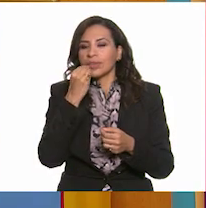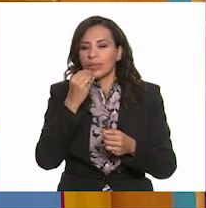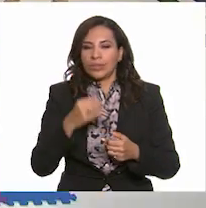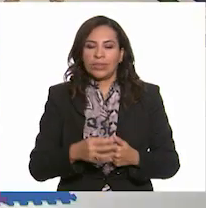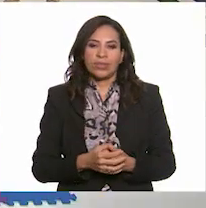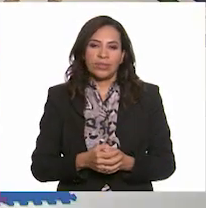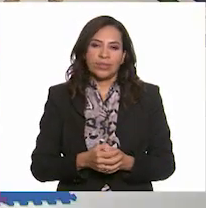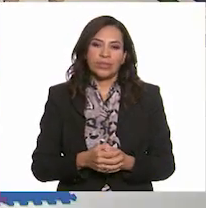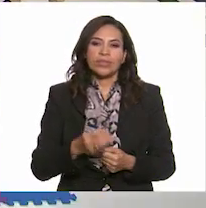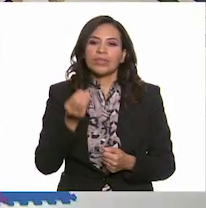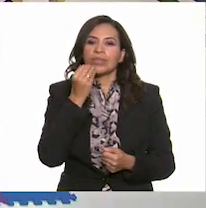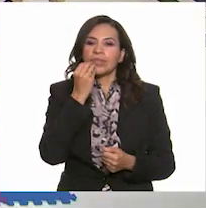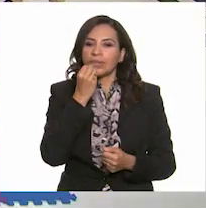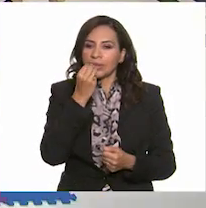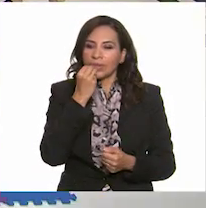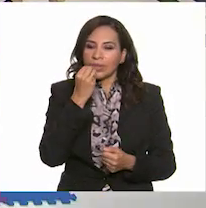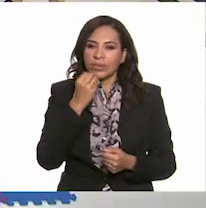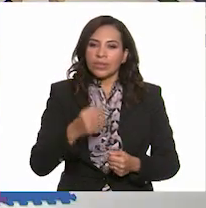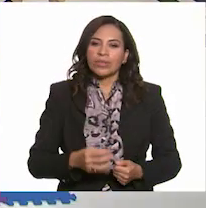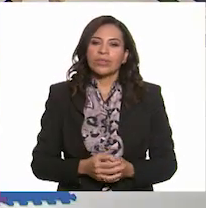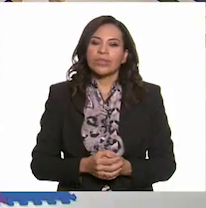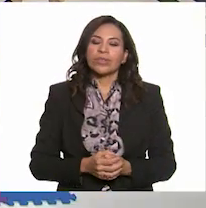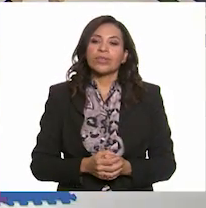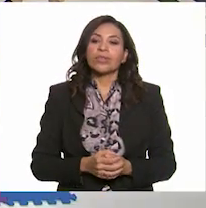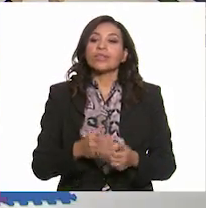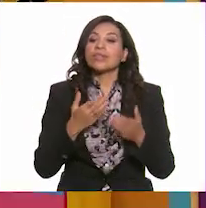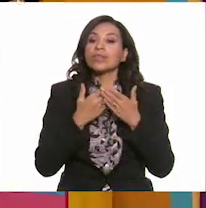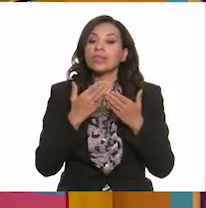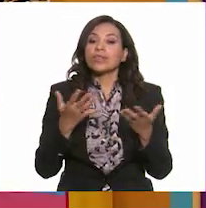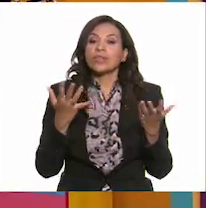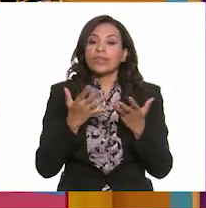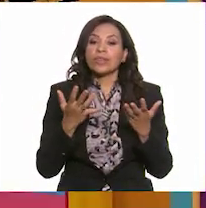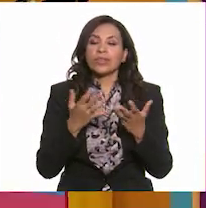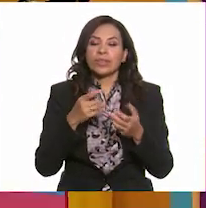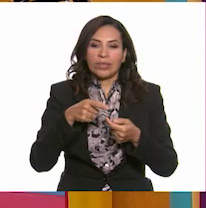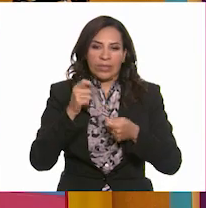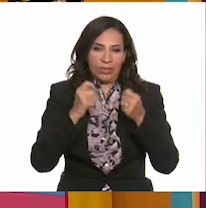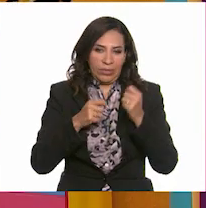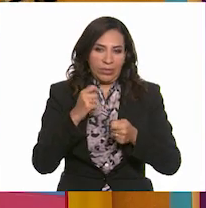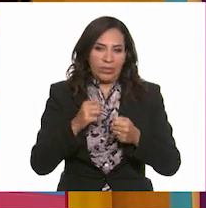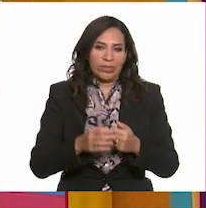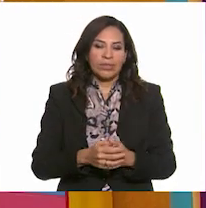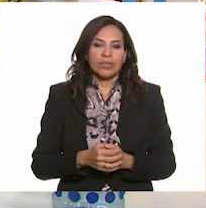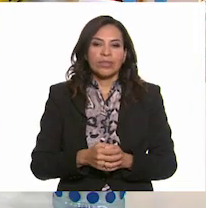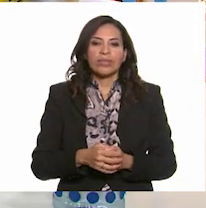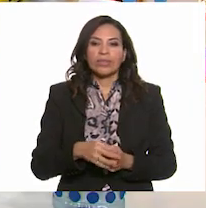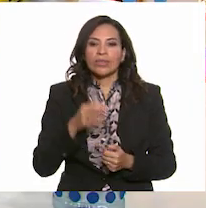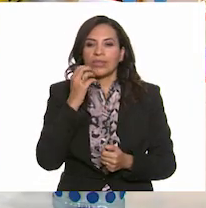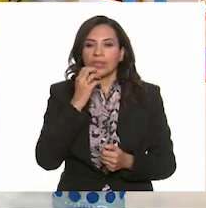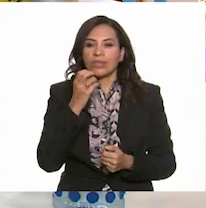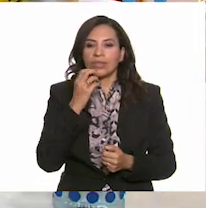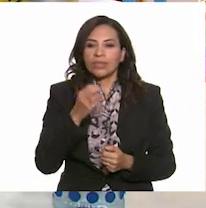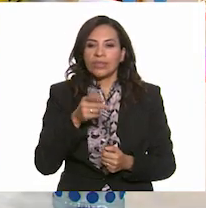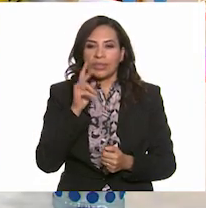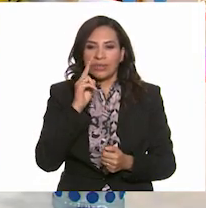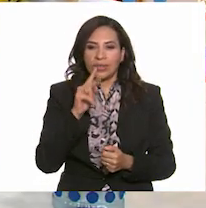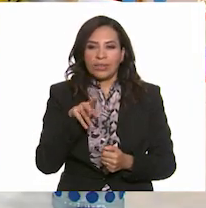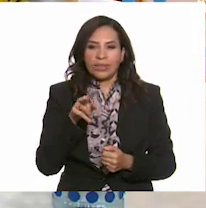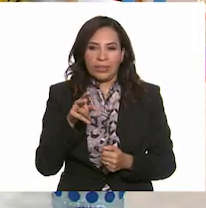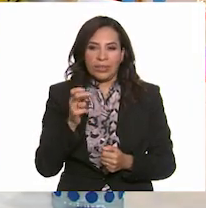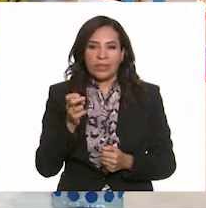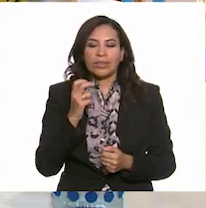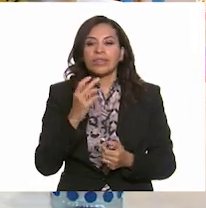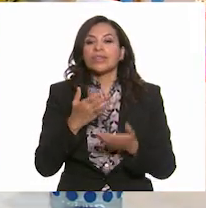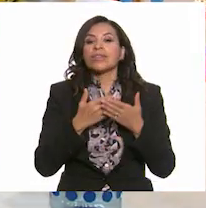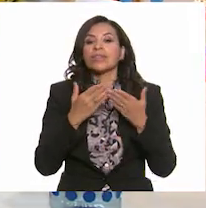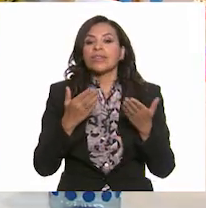Cómetelo. Cómetelo. Cómetelo, otra vez. Cómetelo. Cómetelo. Ok, ahora háganlo con los instrumentos, ¿sí? Cómetelo, cómetelo, cómetelo. Ok, muy cómetelo.